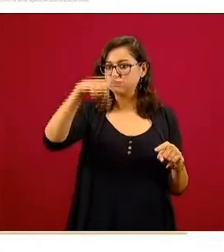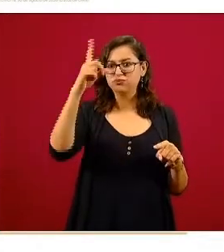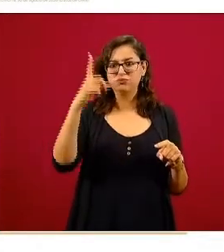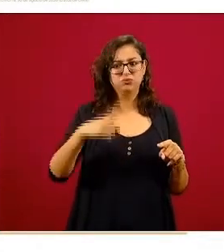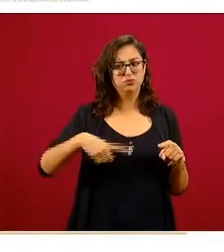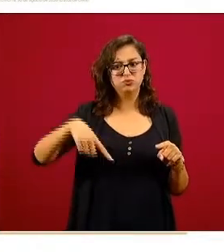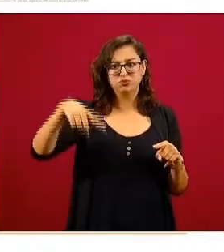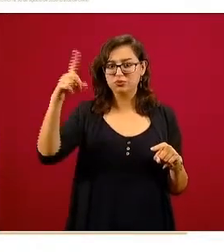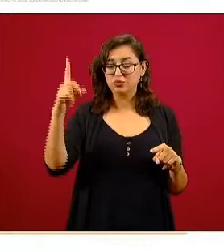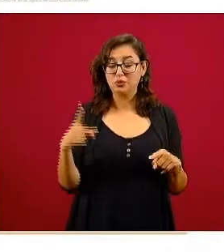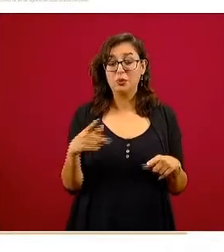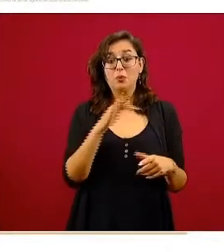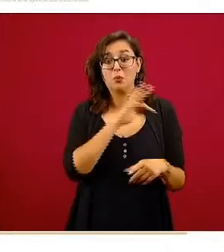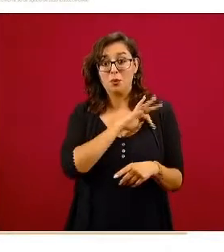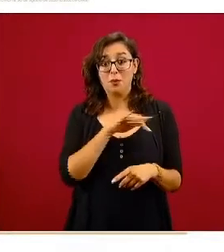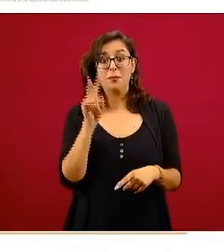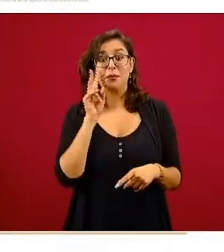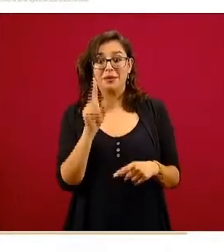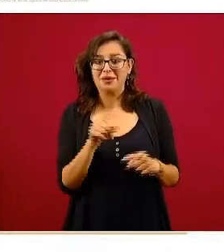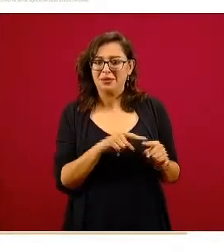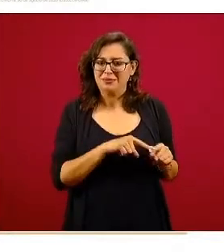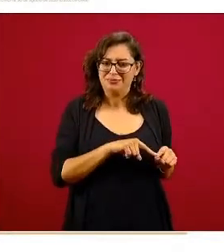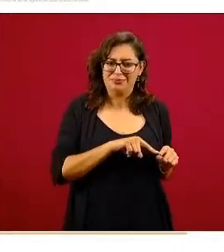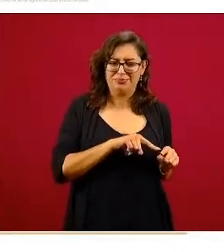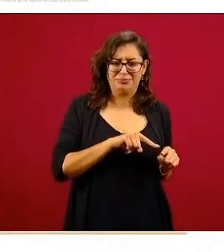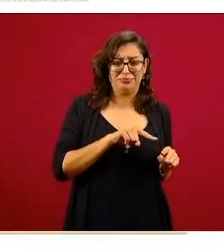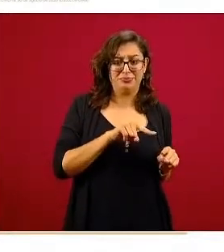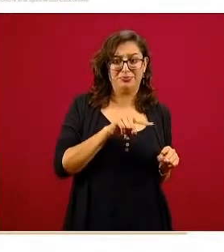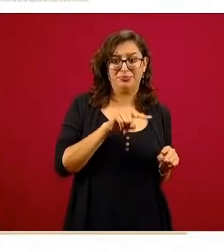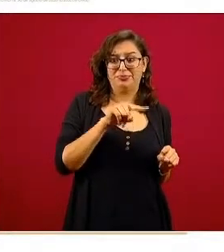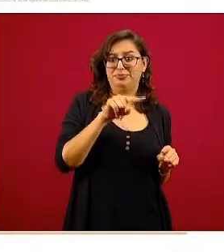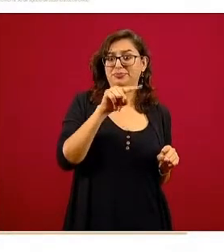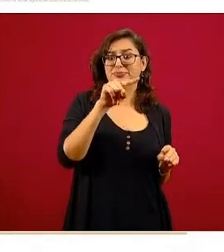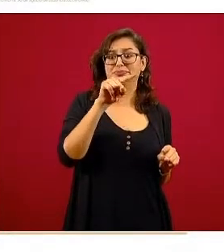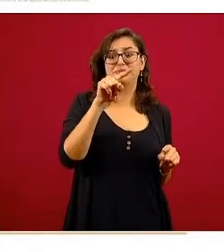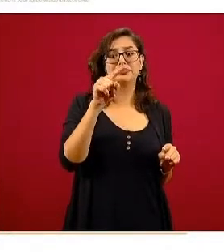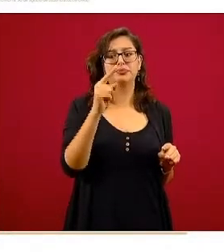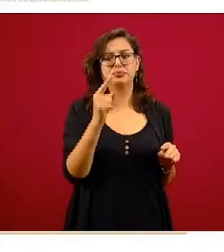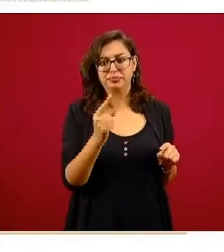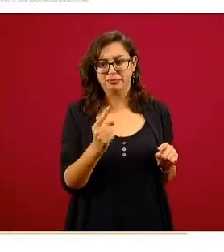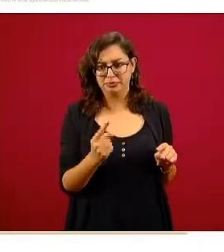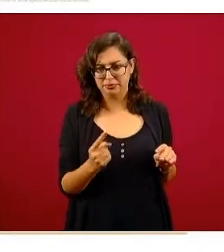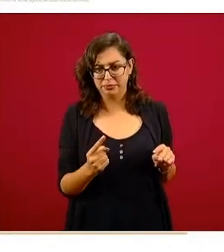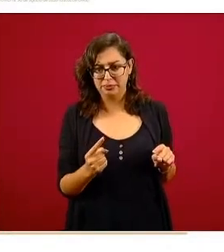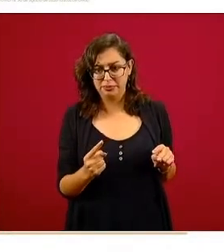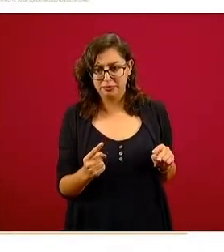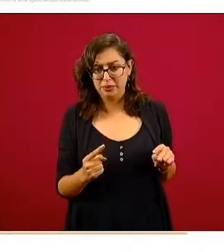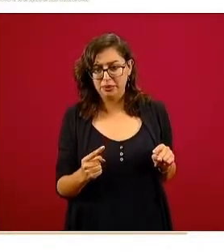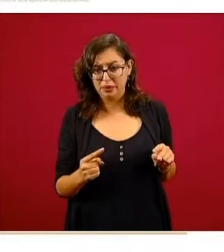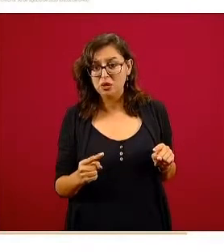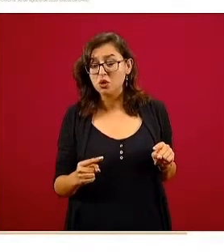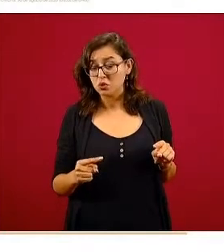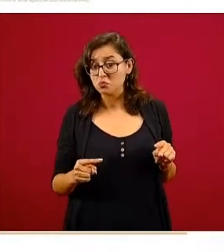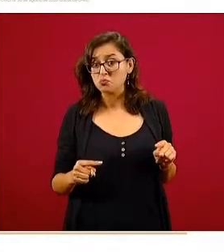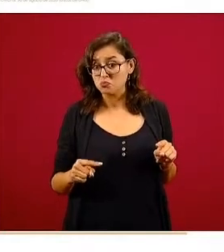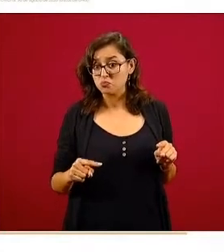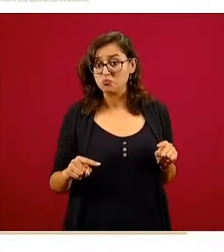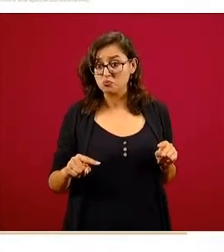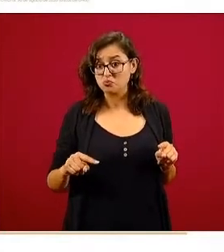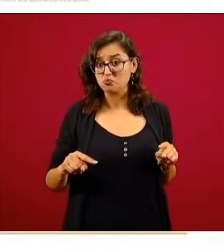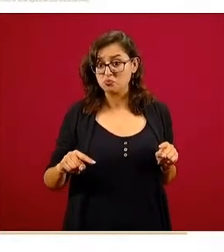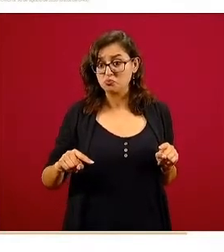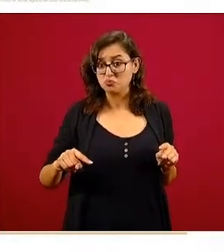en su primer acme, presentó una curva por encima de otros países en la región, un descenso que se presentó